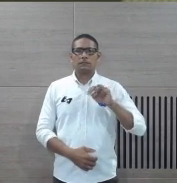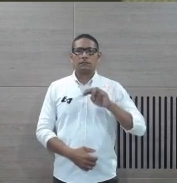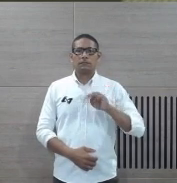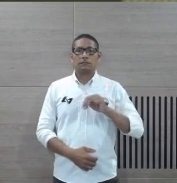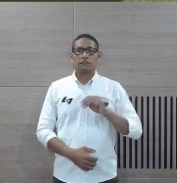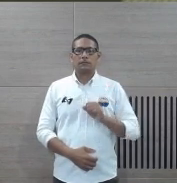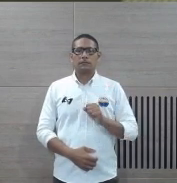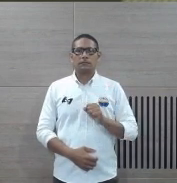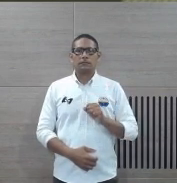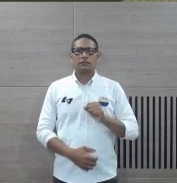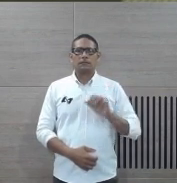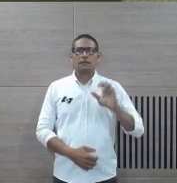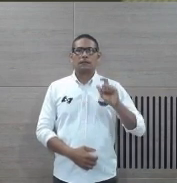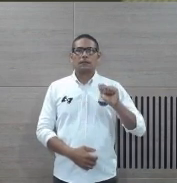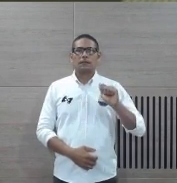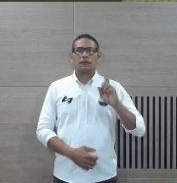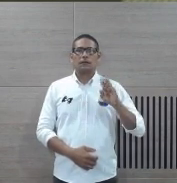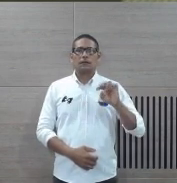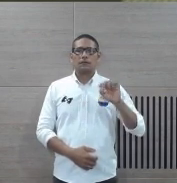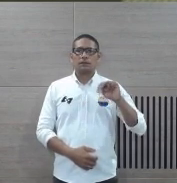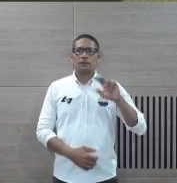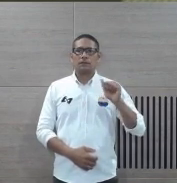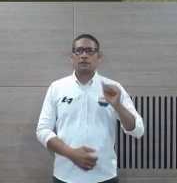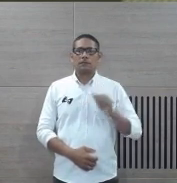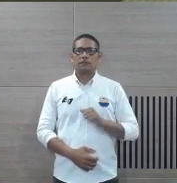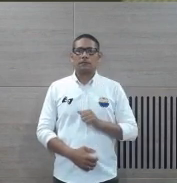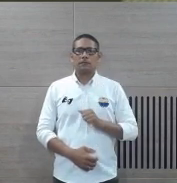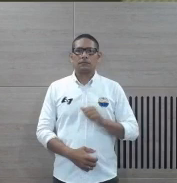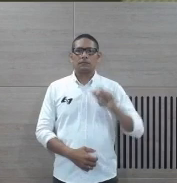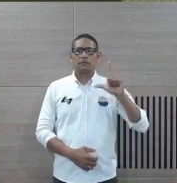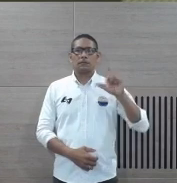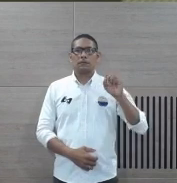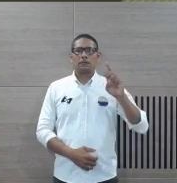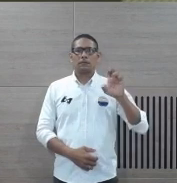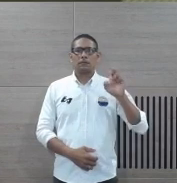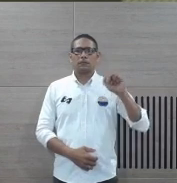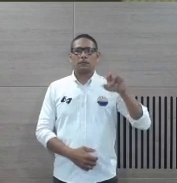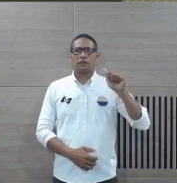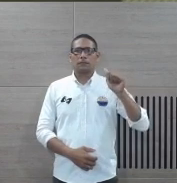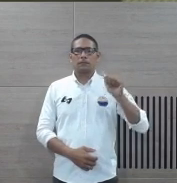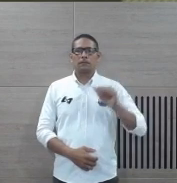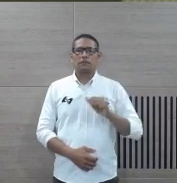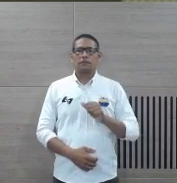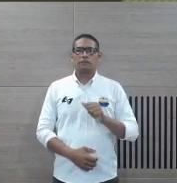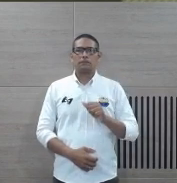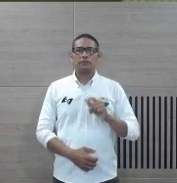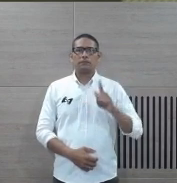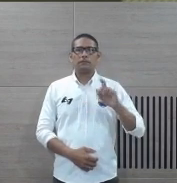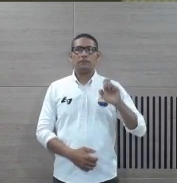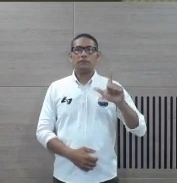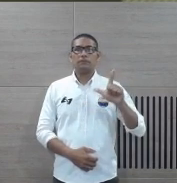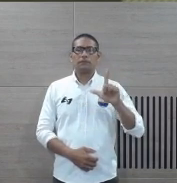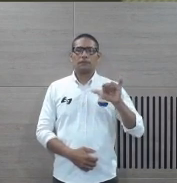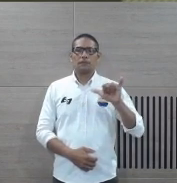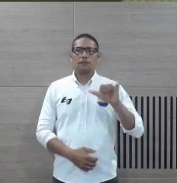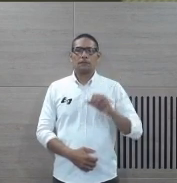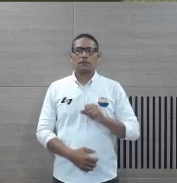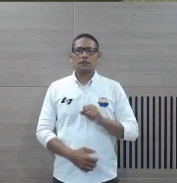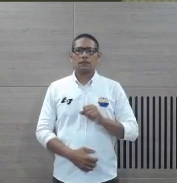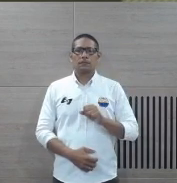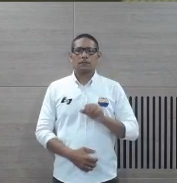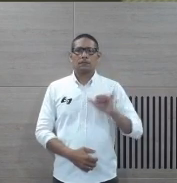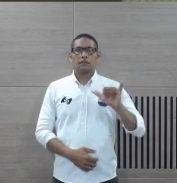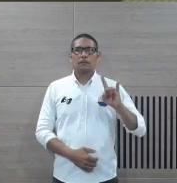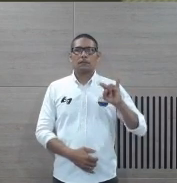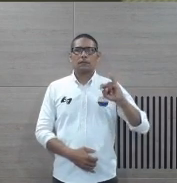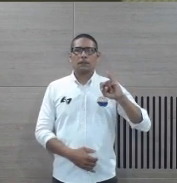Martínez. Lorena Paola Ospino Amaya. Kelly Joana Pérez Polo. Yuris Elizabeth Pérez Labastidas.